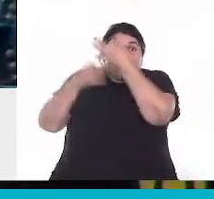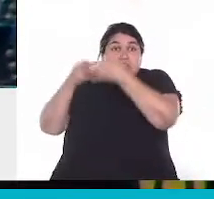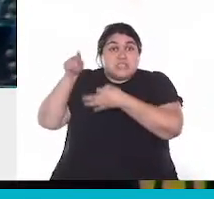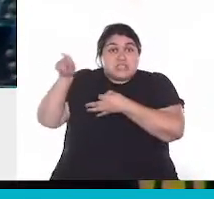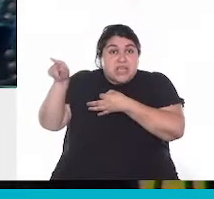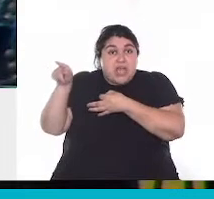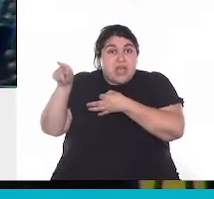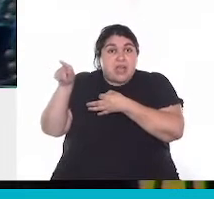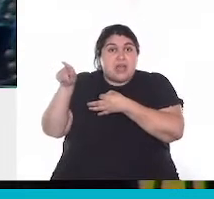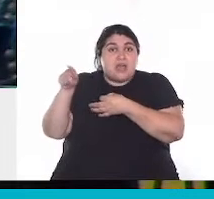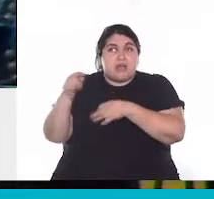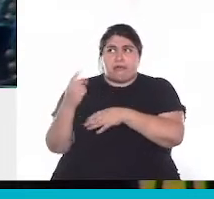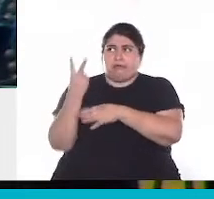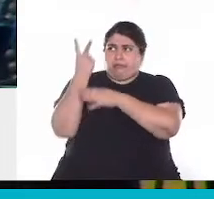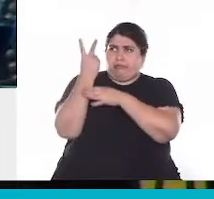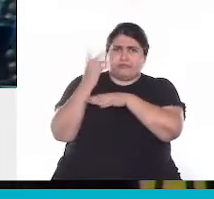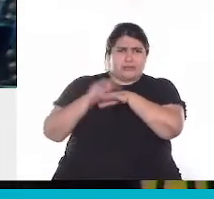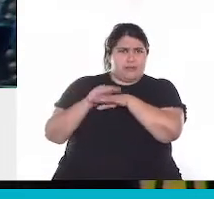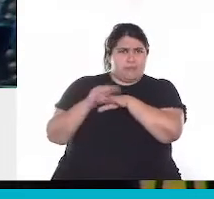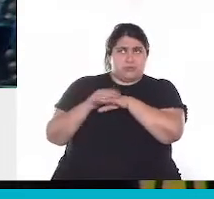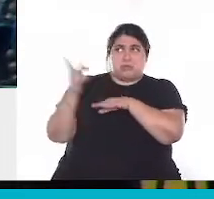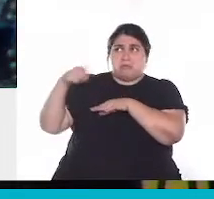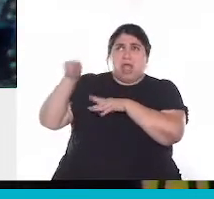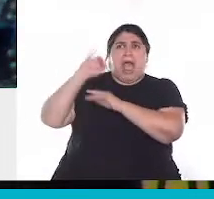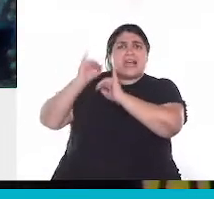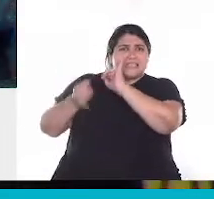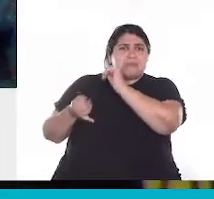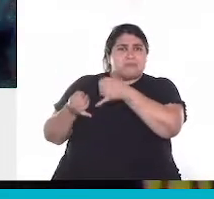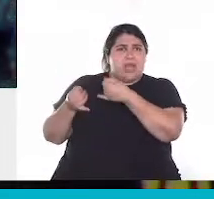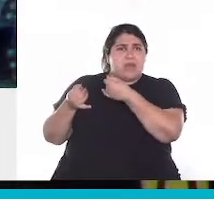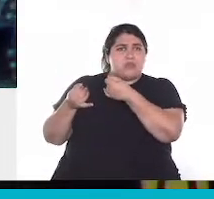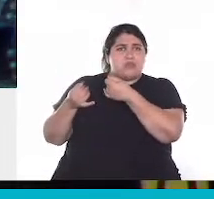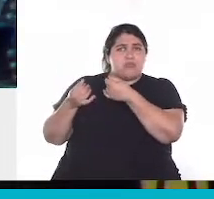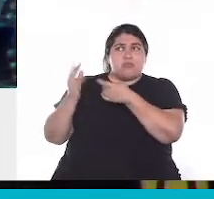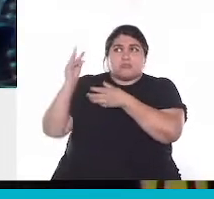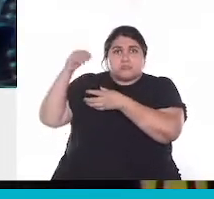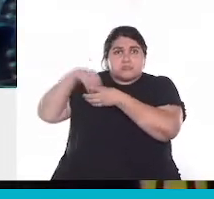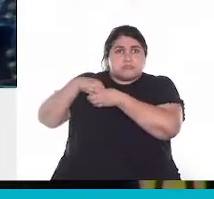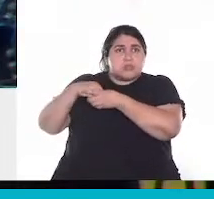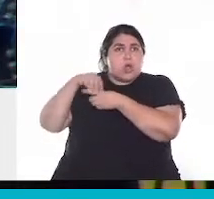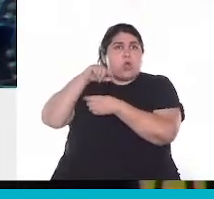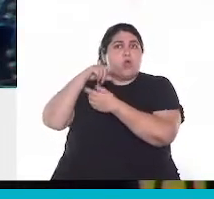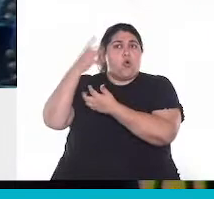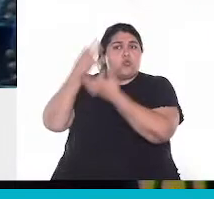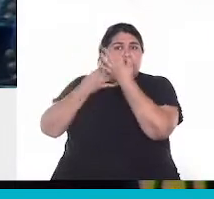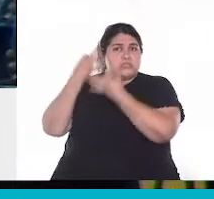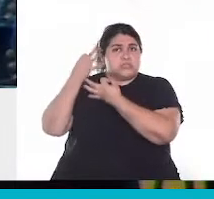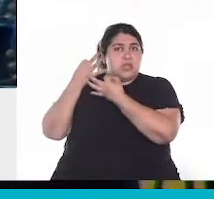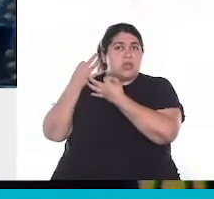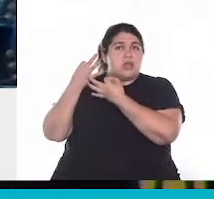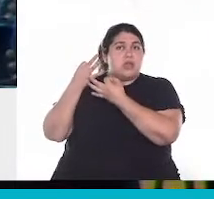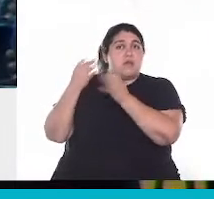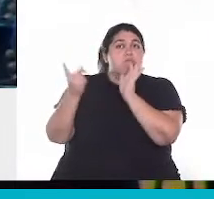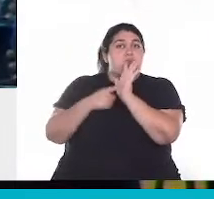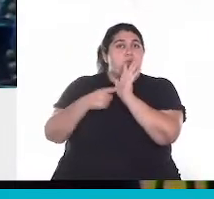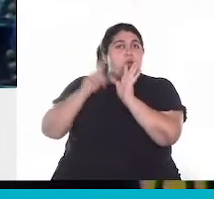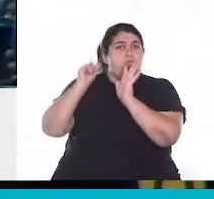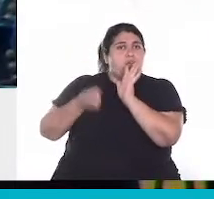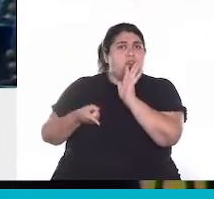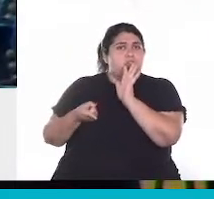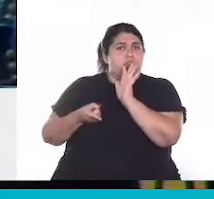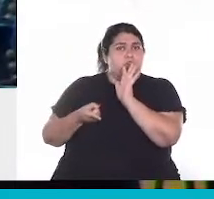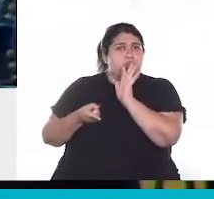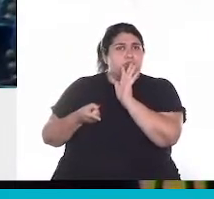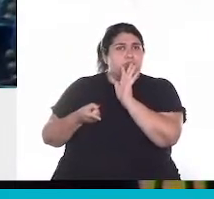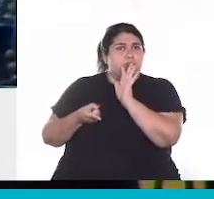integrada por 2 miembros que aceptaron ser miembros de la Corte por decreto. Es decir,